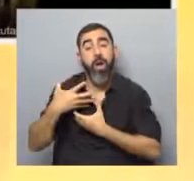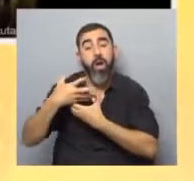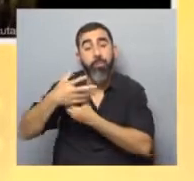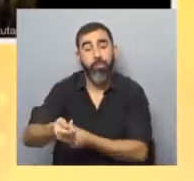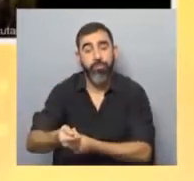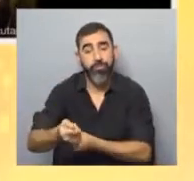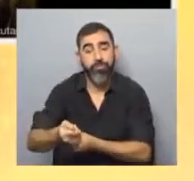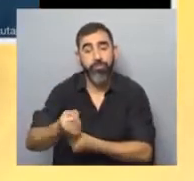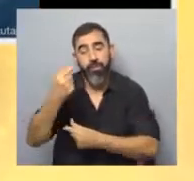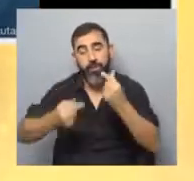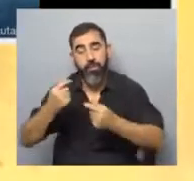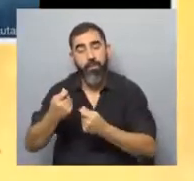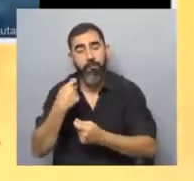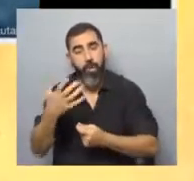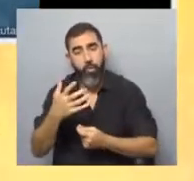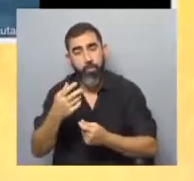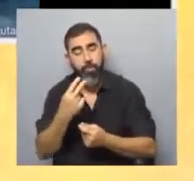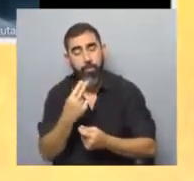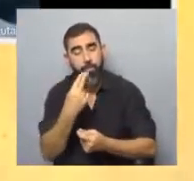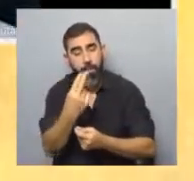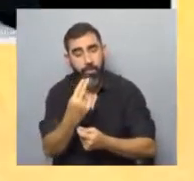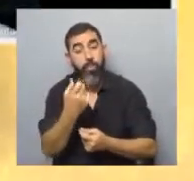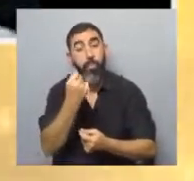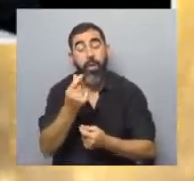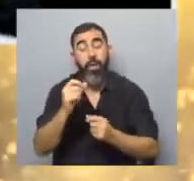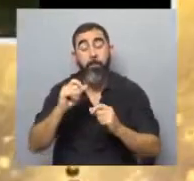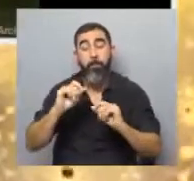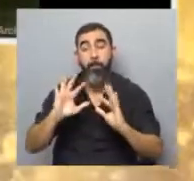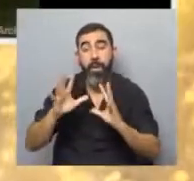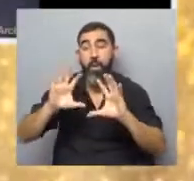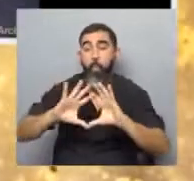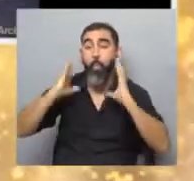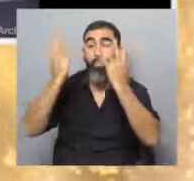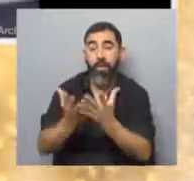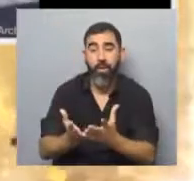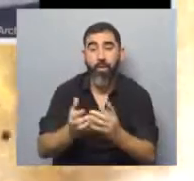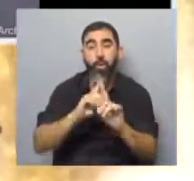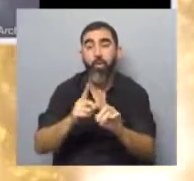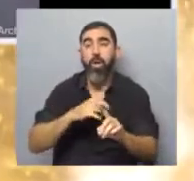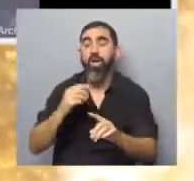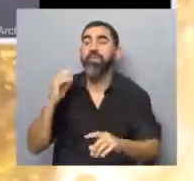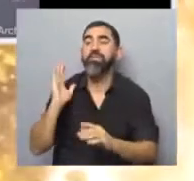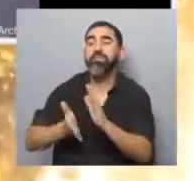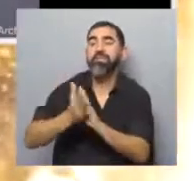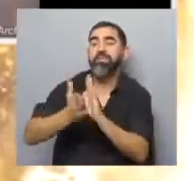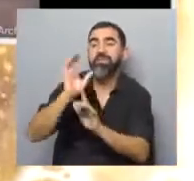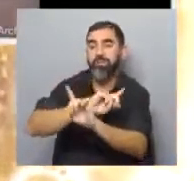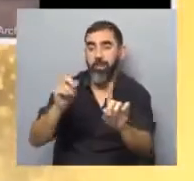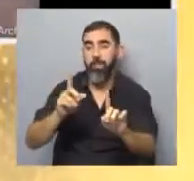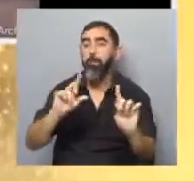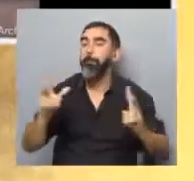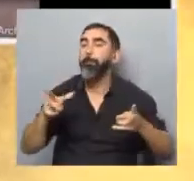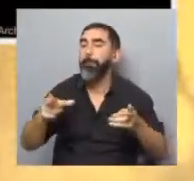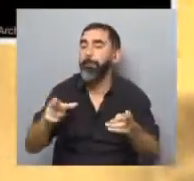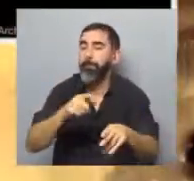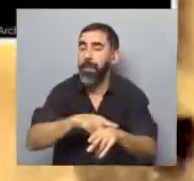las revalidaciones, porque ser Geoparque Mundial de UNESCO no es una categoría que recibís para siempre, Claro. sino que tiene un corto plazo,